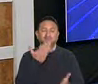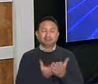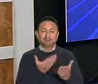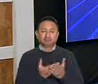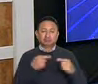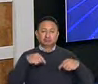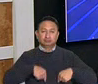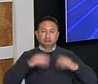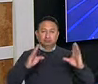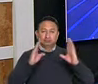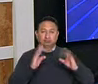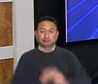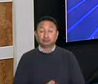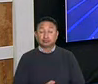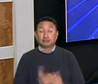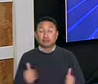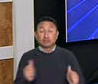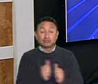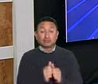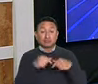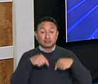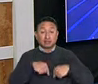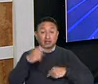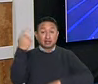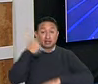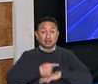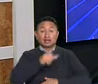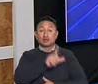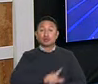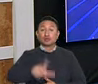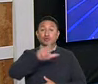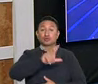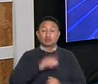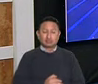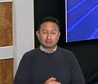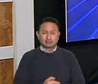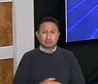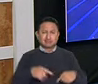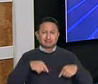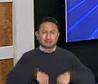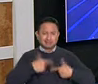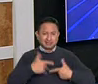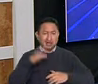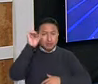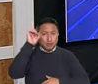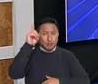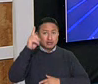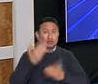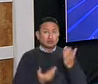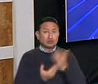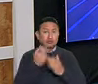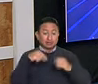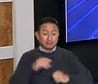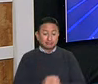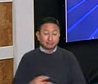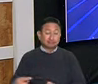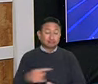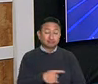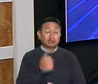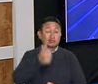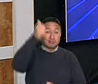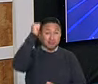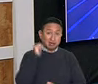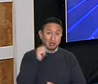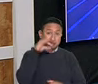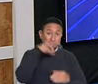Gracias, amigos queridos y vecinos, por acompañarnos en este día lunes, en el cual estamos teniendo las reacciones, evidentemente, de la extensa jornada